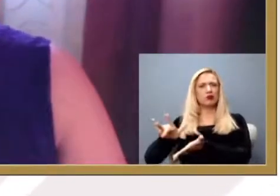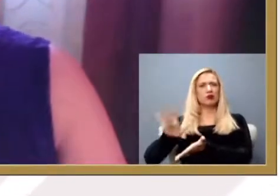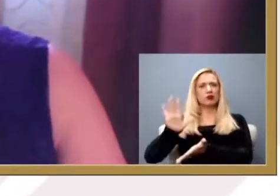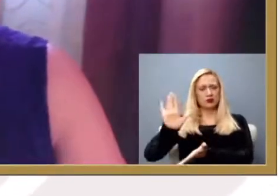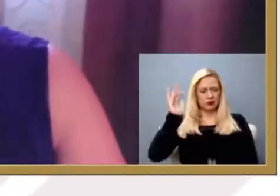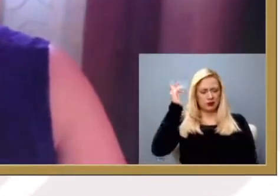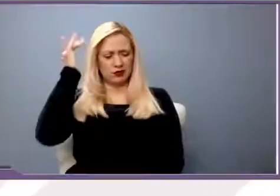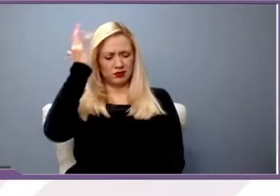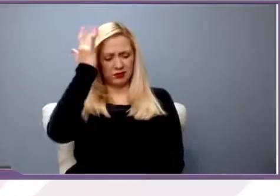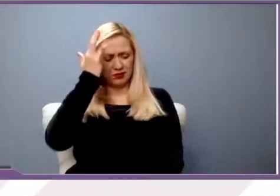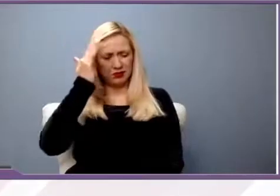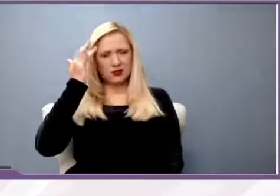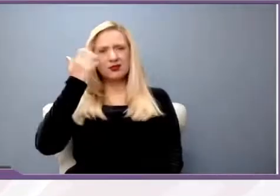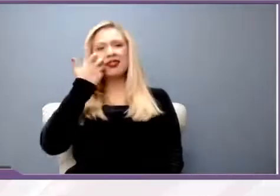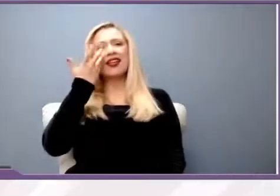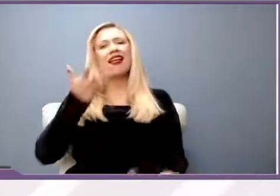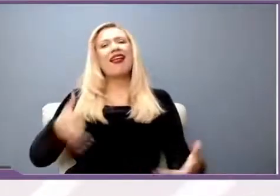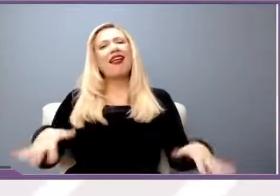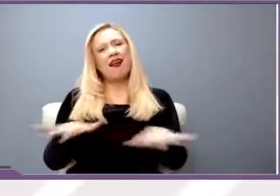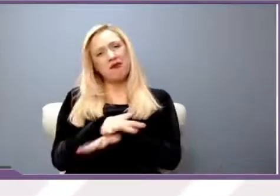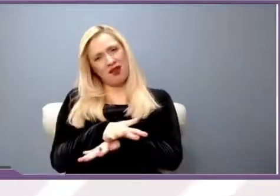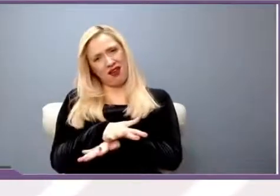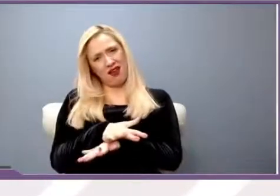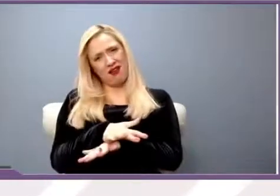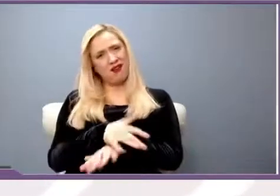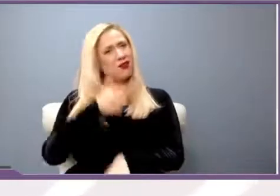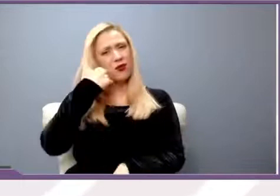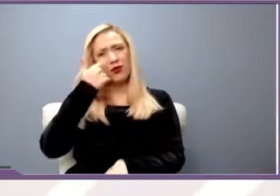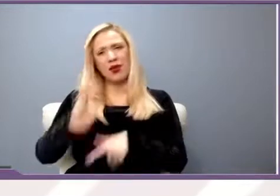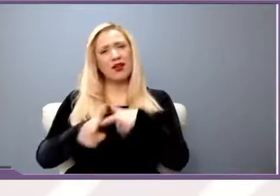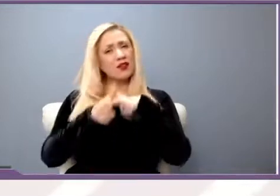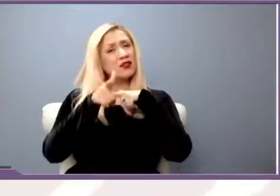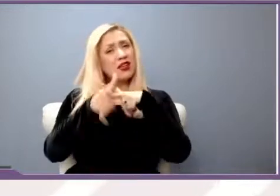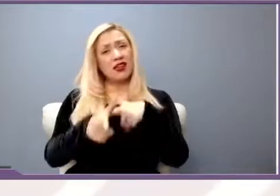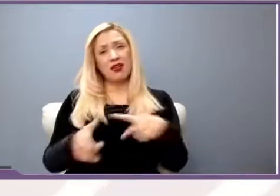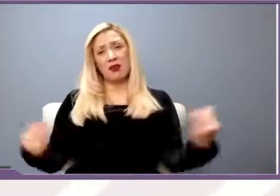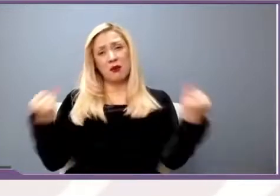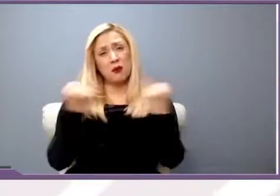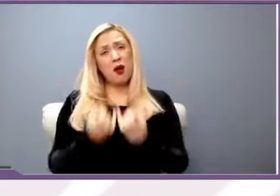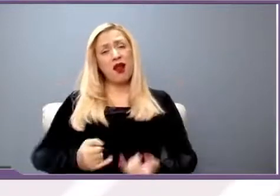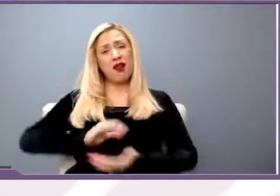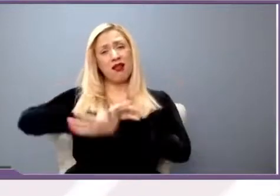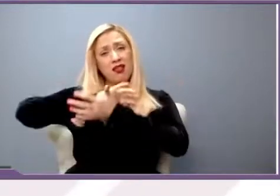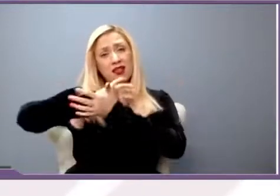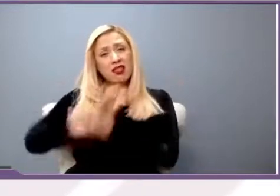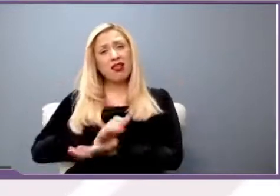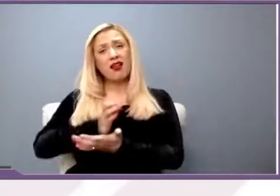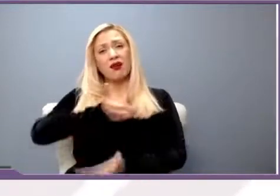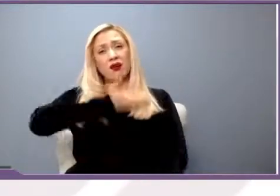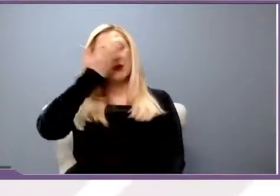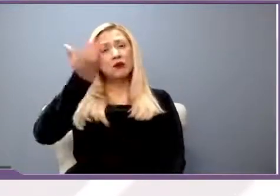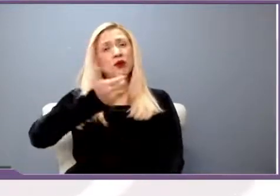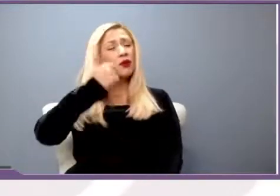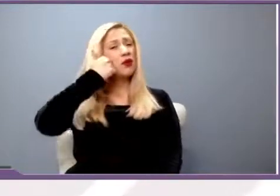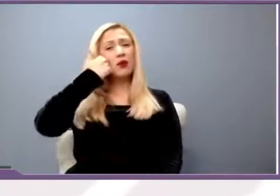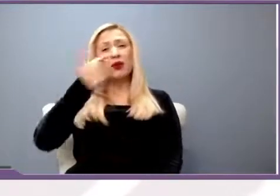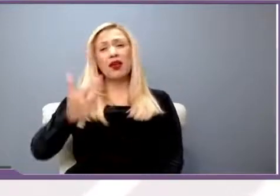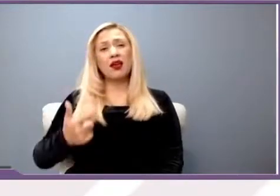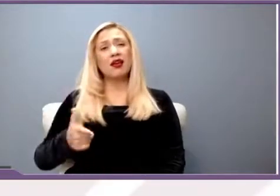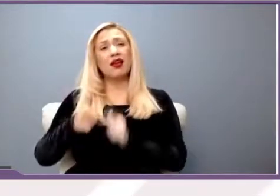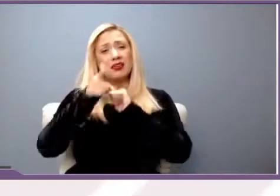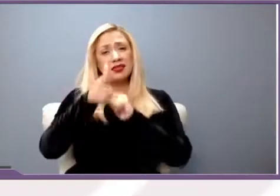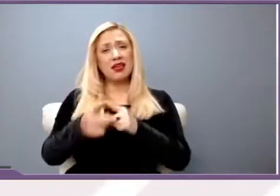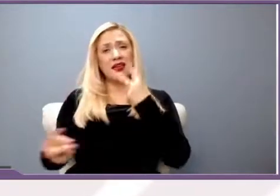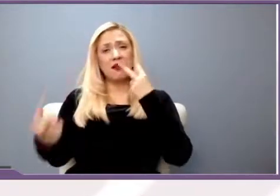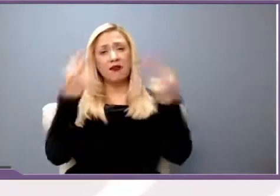algo queremos es que esto cambie. No queremos continuar con este mundo de discriminaciones, no queremos seguir siendo sujetas de